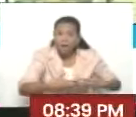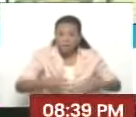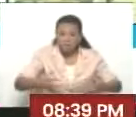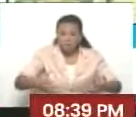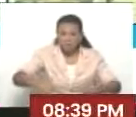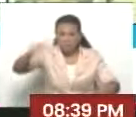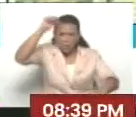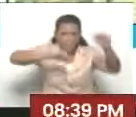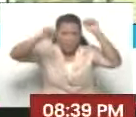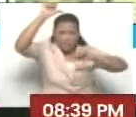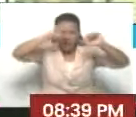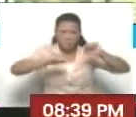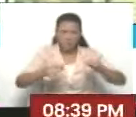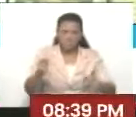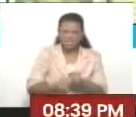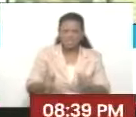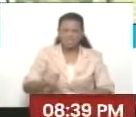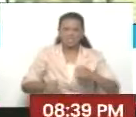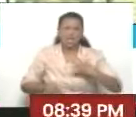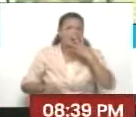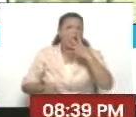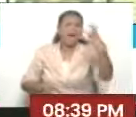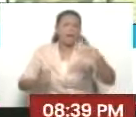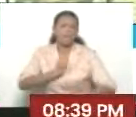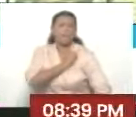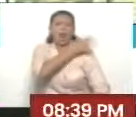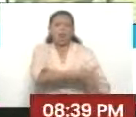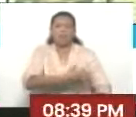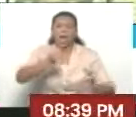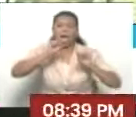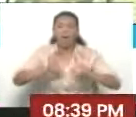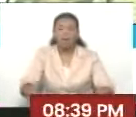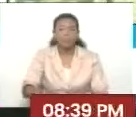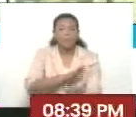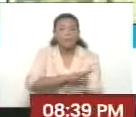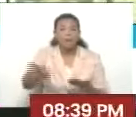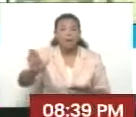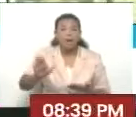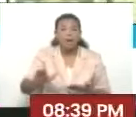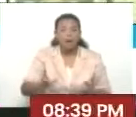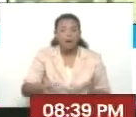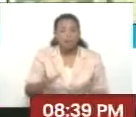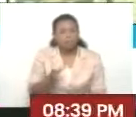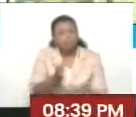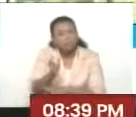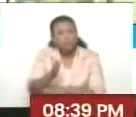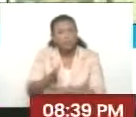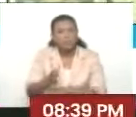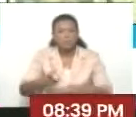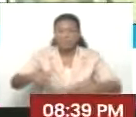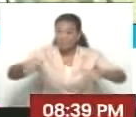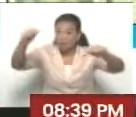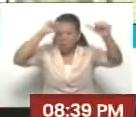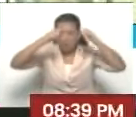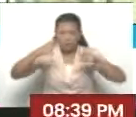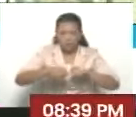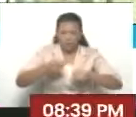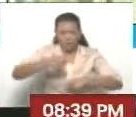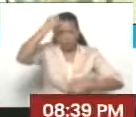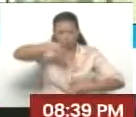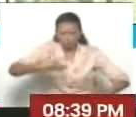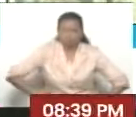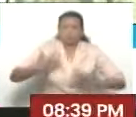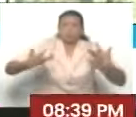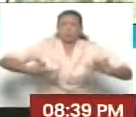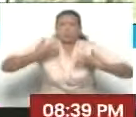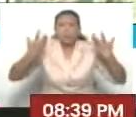inmola frente a la Embajada de Israel y grita: ¡alto al genocidio! contra el pueblo palestino y se inmoló.